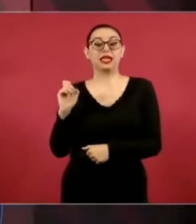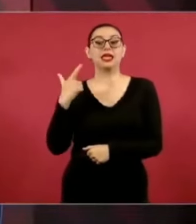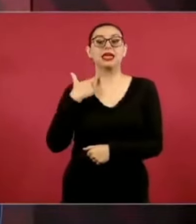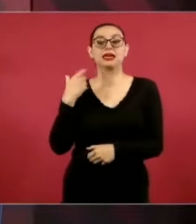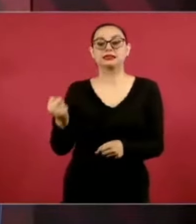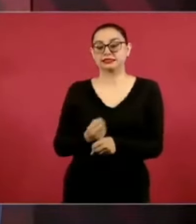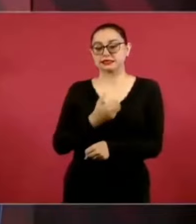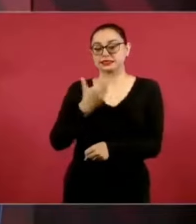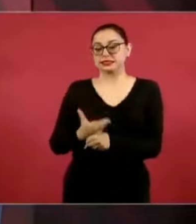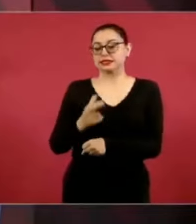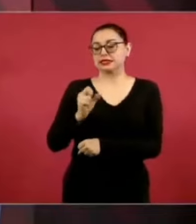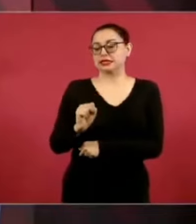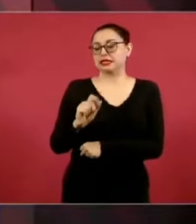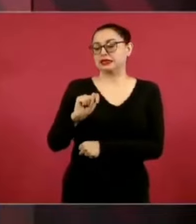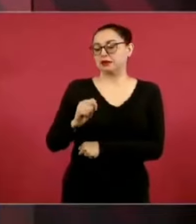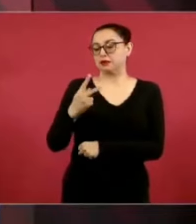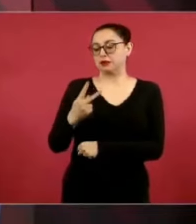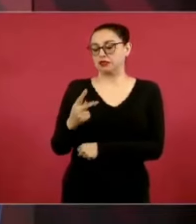¿sí?,